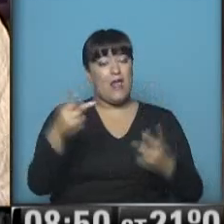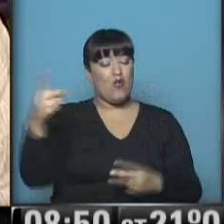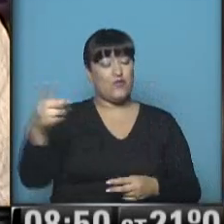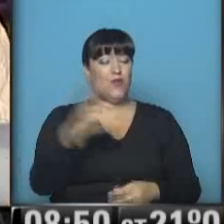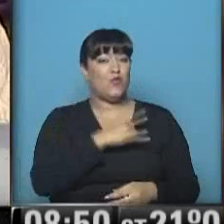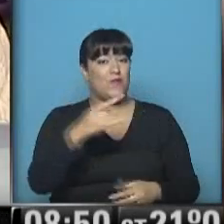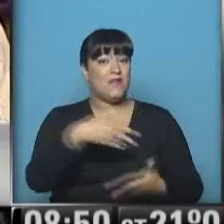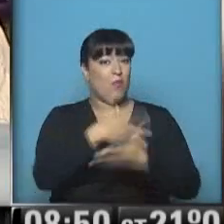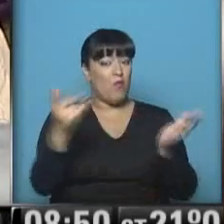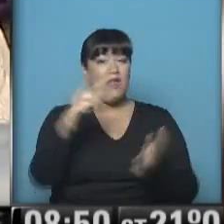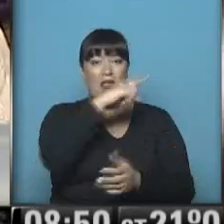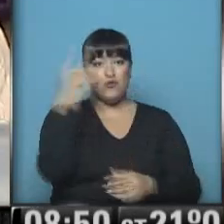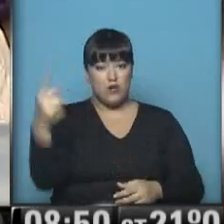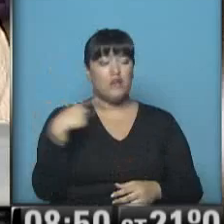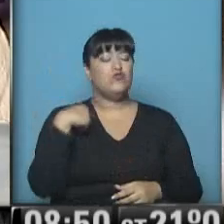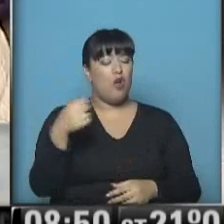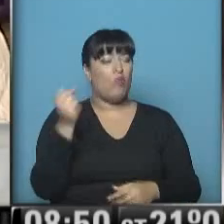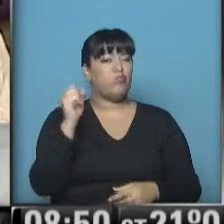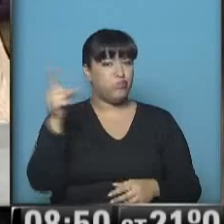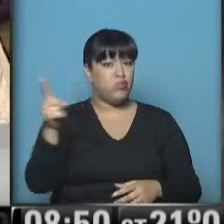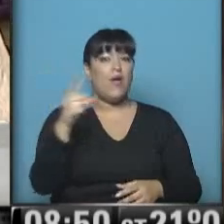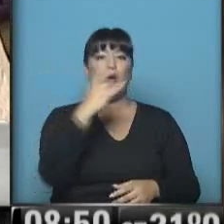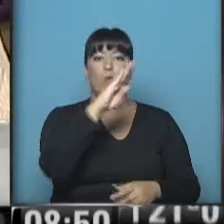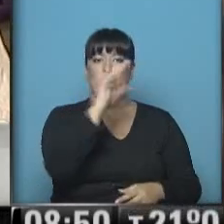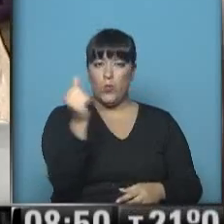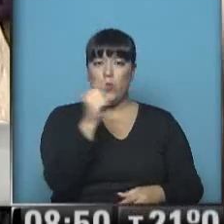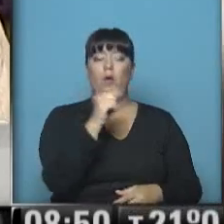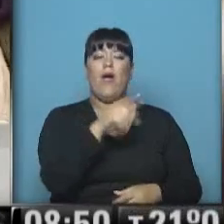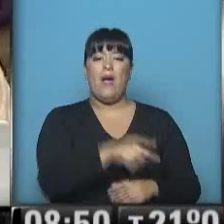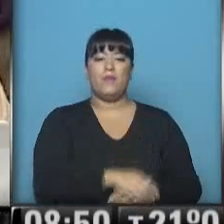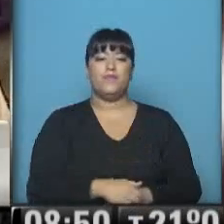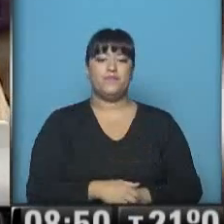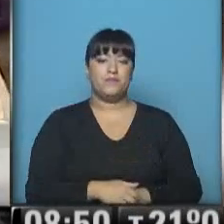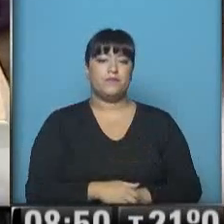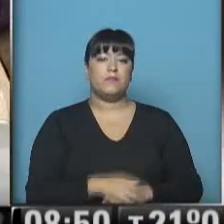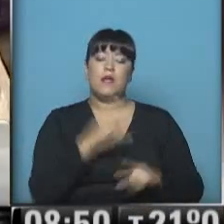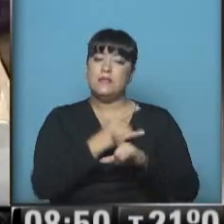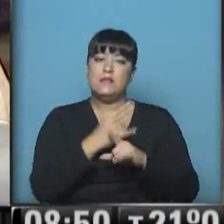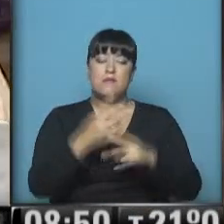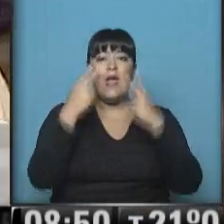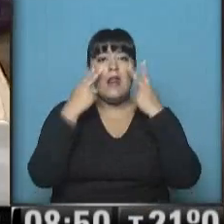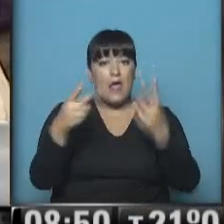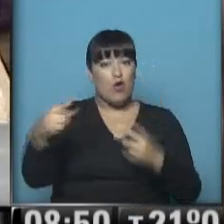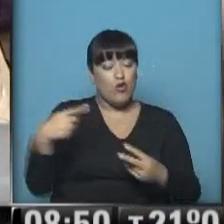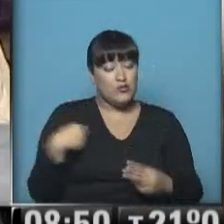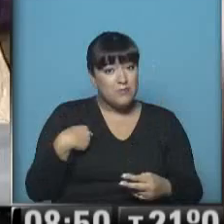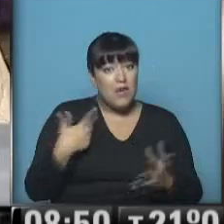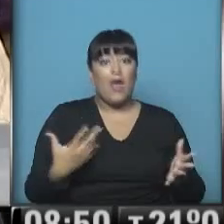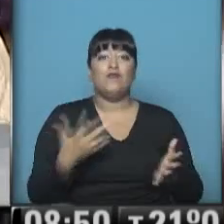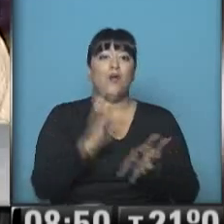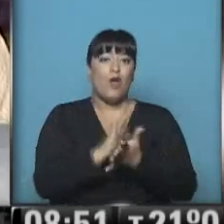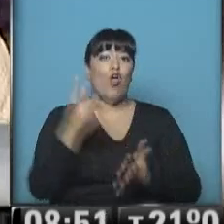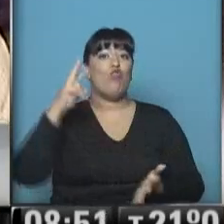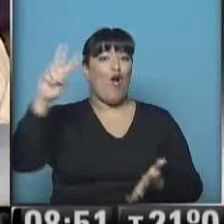público universidad nacional yo estudié en la universidad de buenos aires y toda mi educación en la escuela pública hacia que un reconocimiento de una institución así vale doble